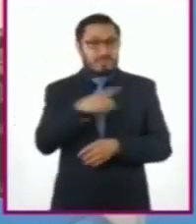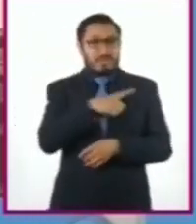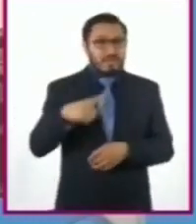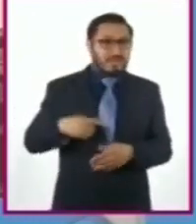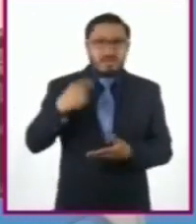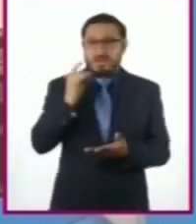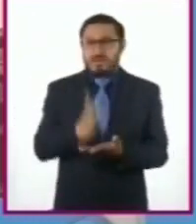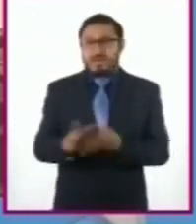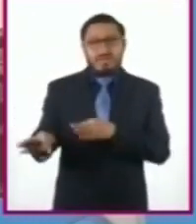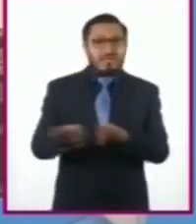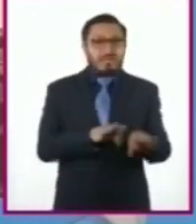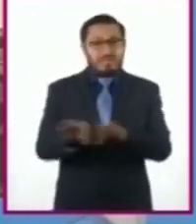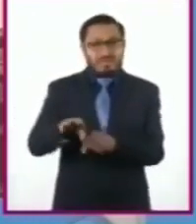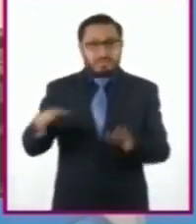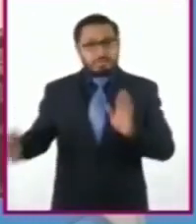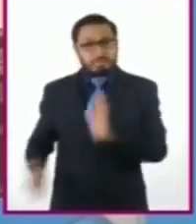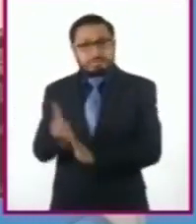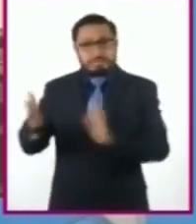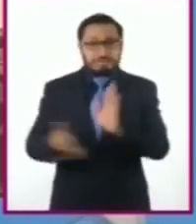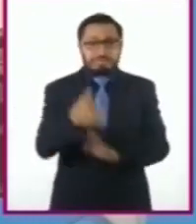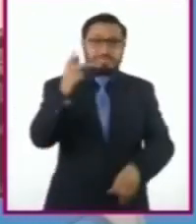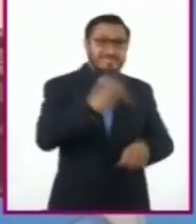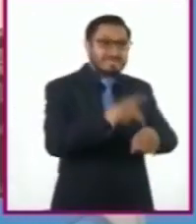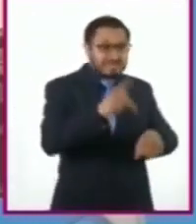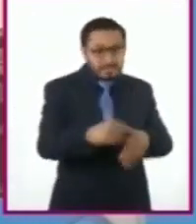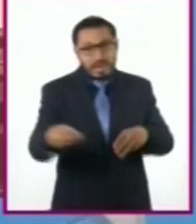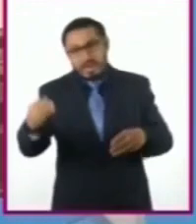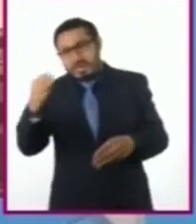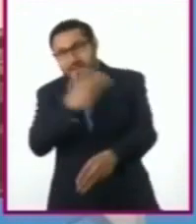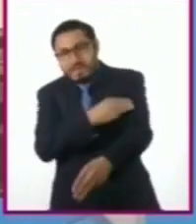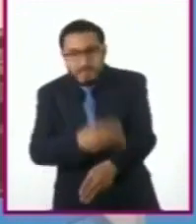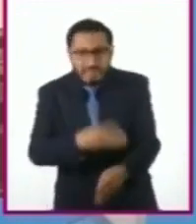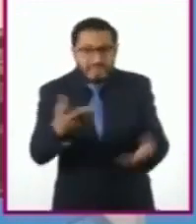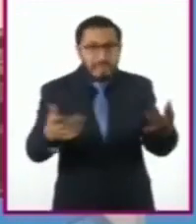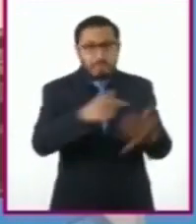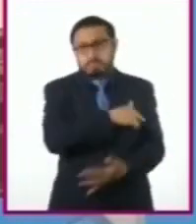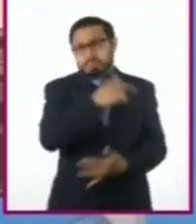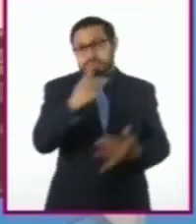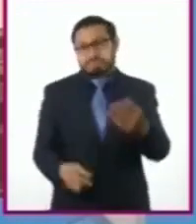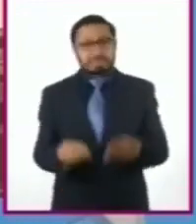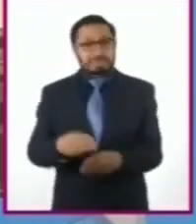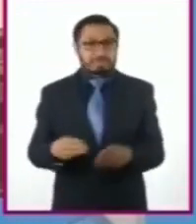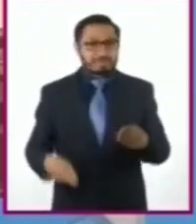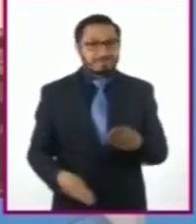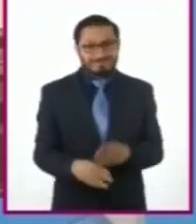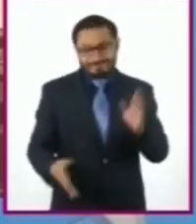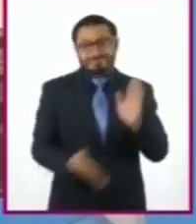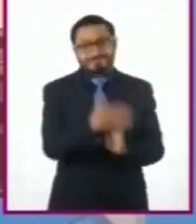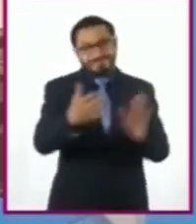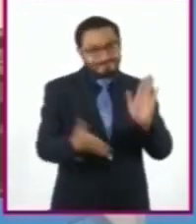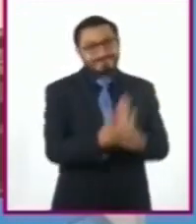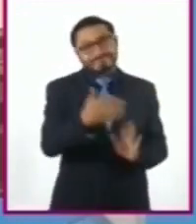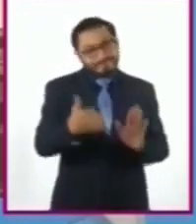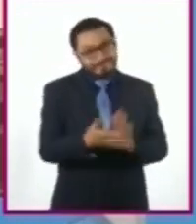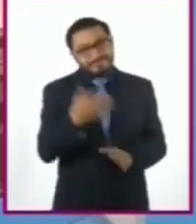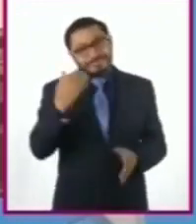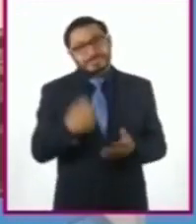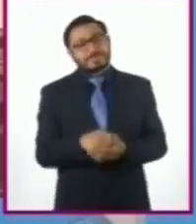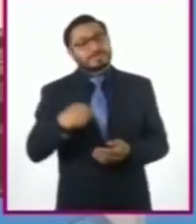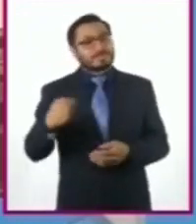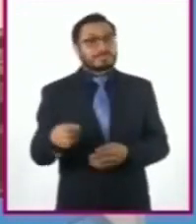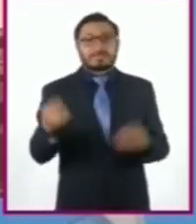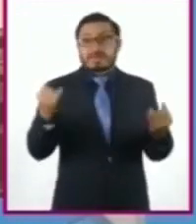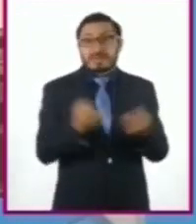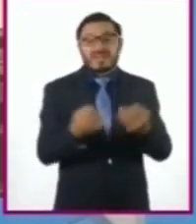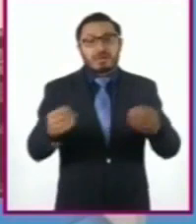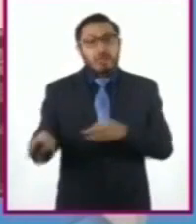y luego labrar piedras, maderas y los demás materiales de construcción, y aún proveer